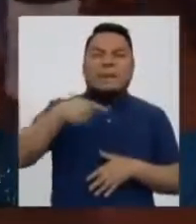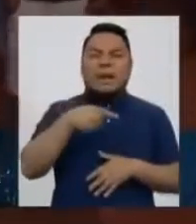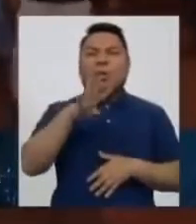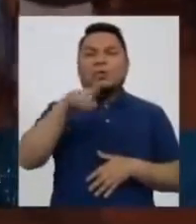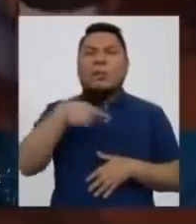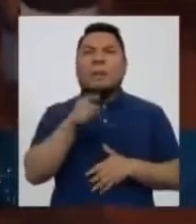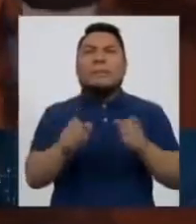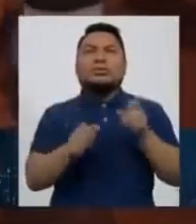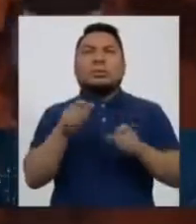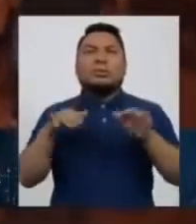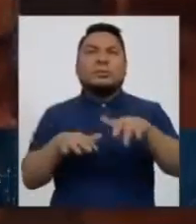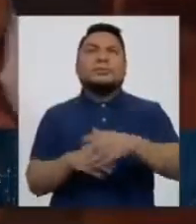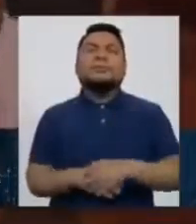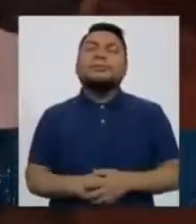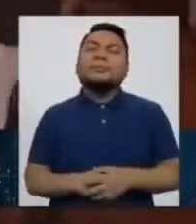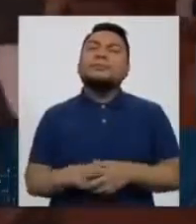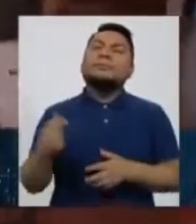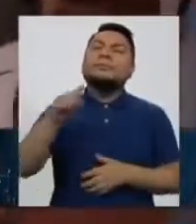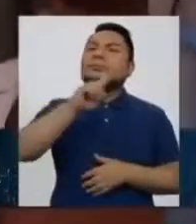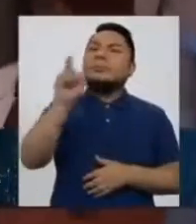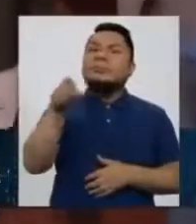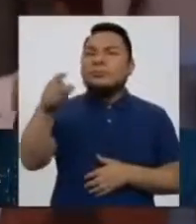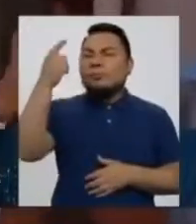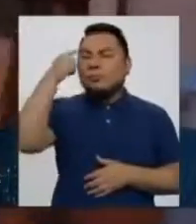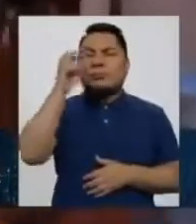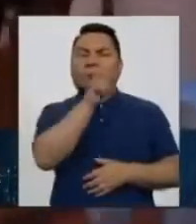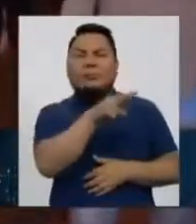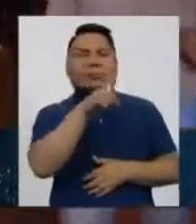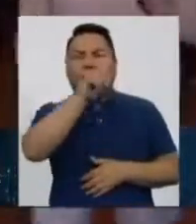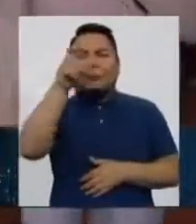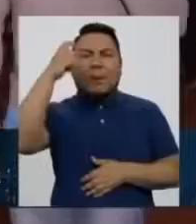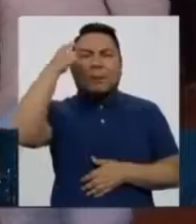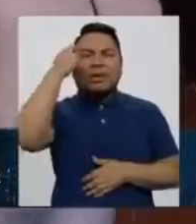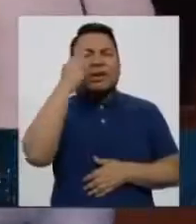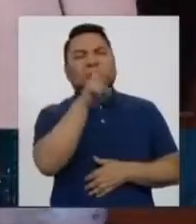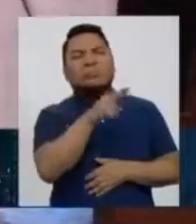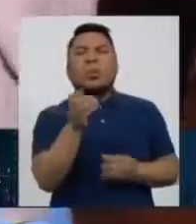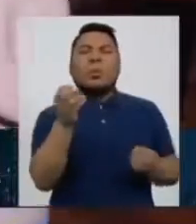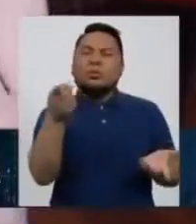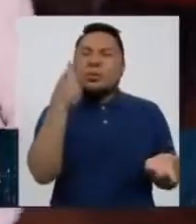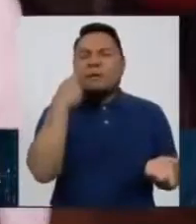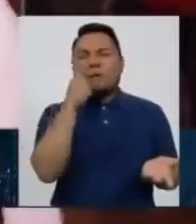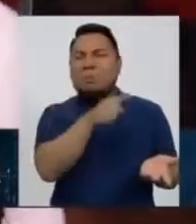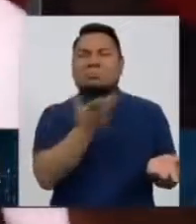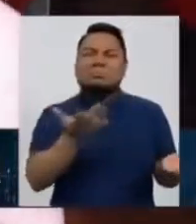tú el panorama político que se ha generado? Bueno,